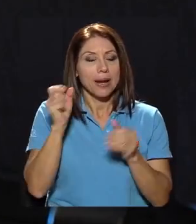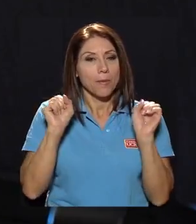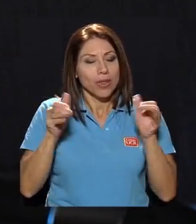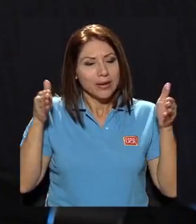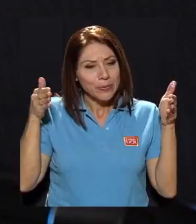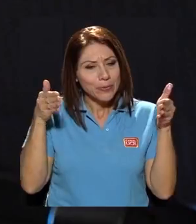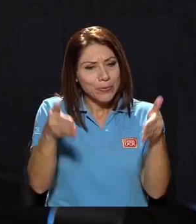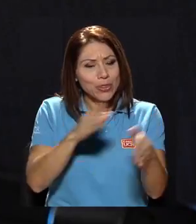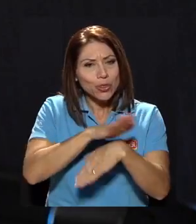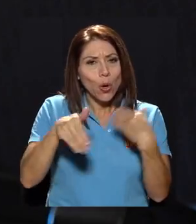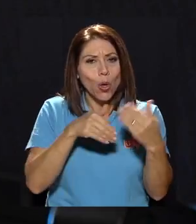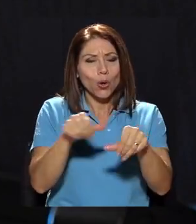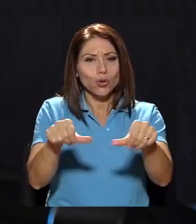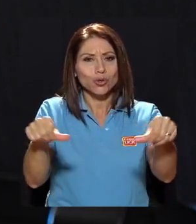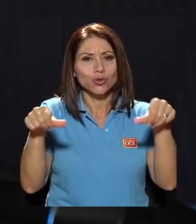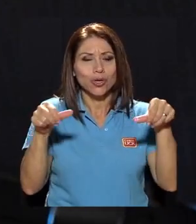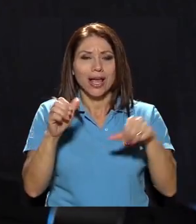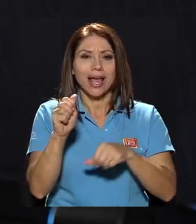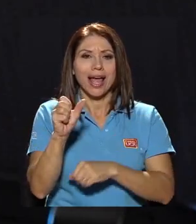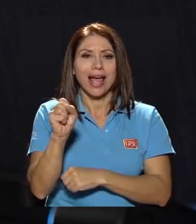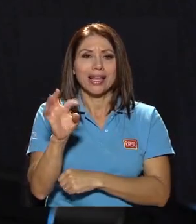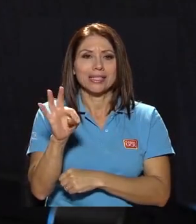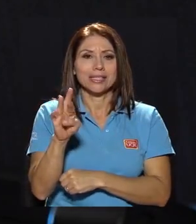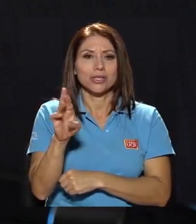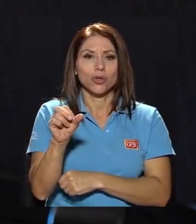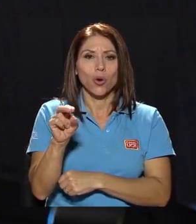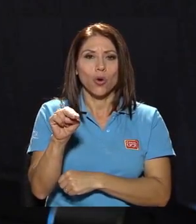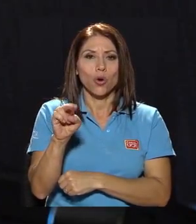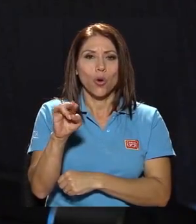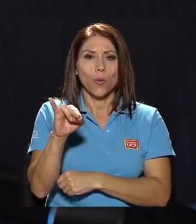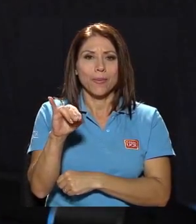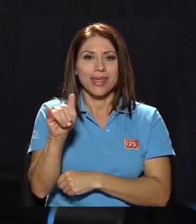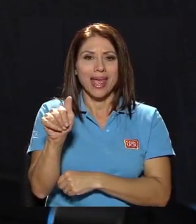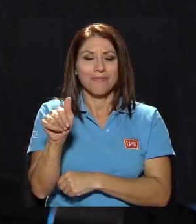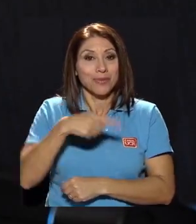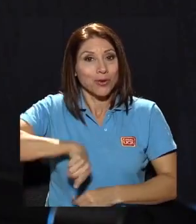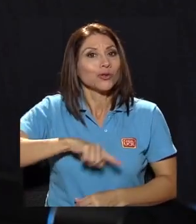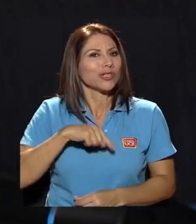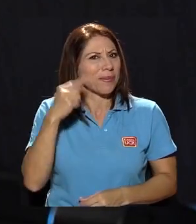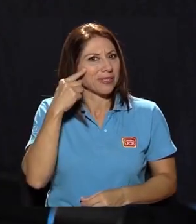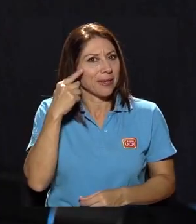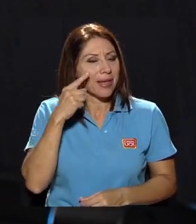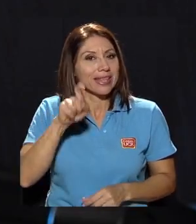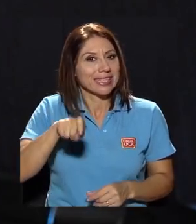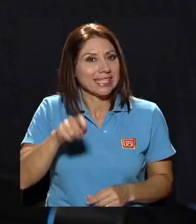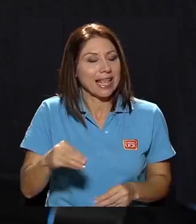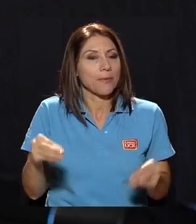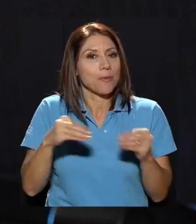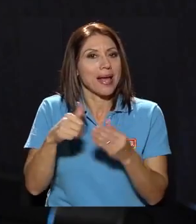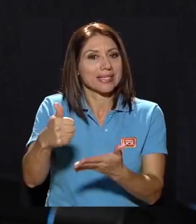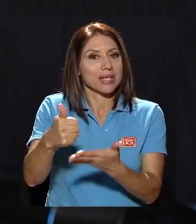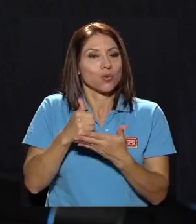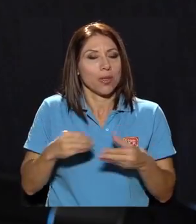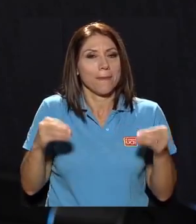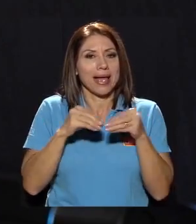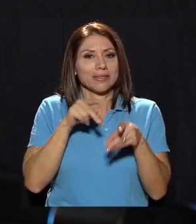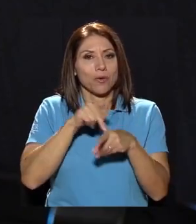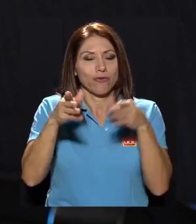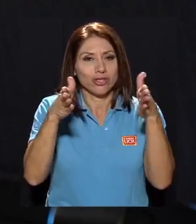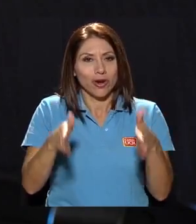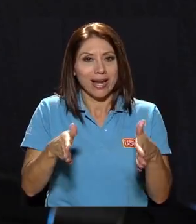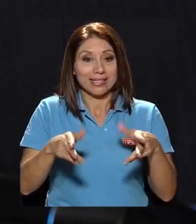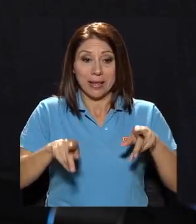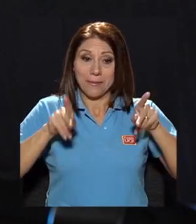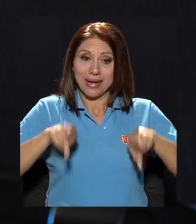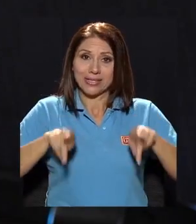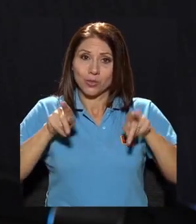de astronomía y estamos seriamente pensando que ya necesitaríamos ayuda de más profesionales, de nuestros